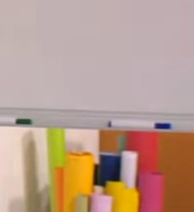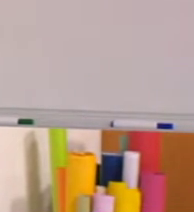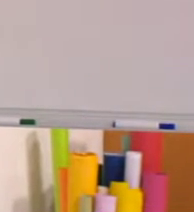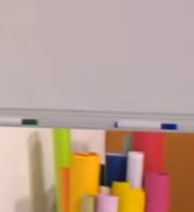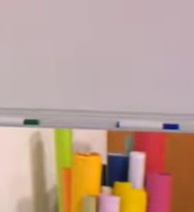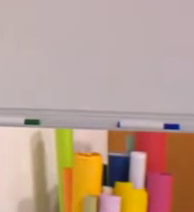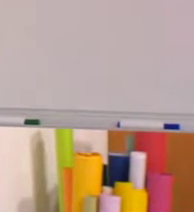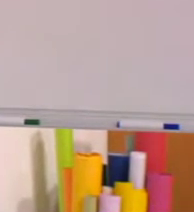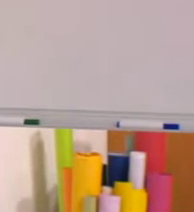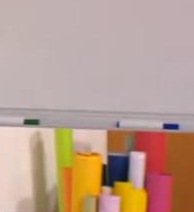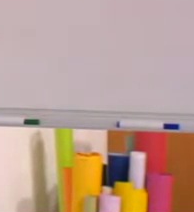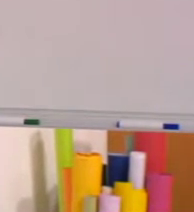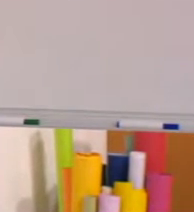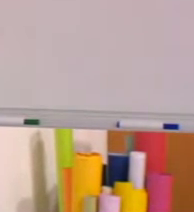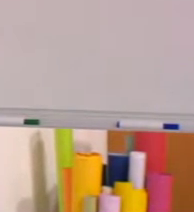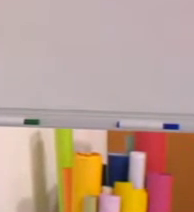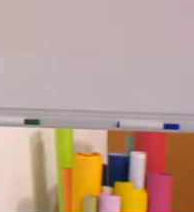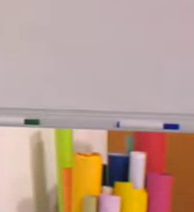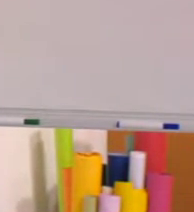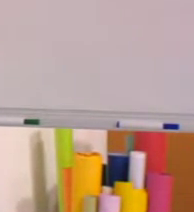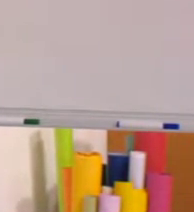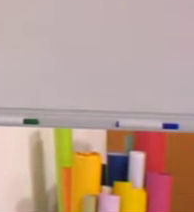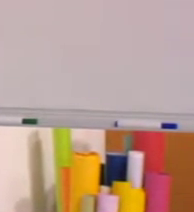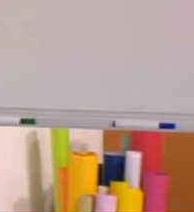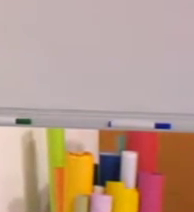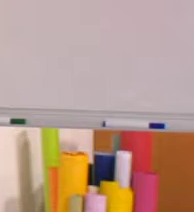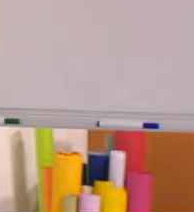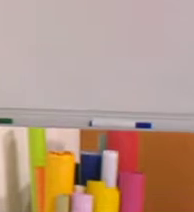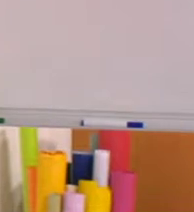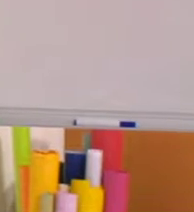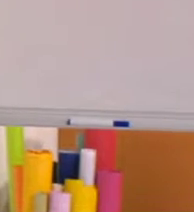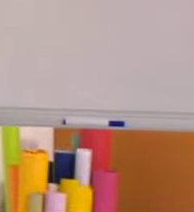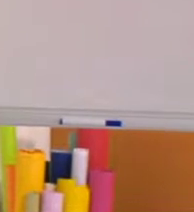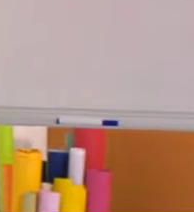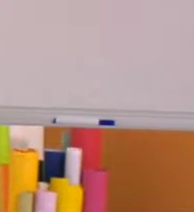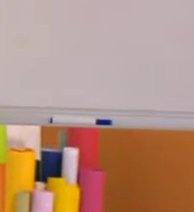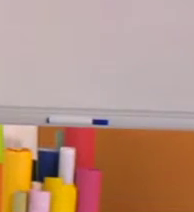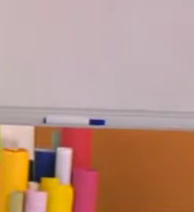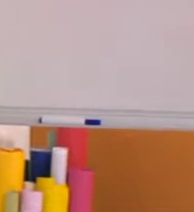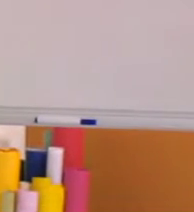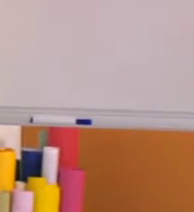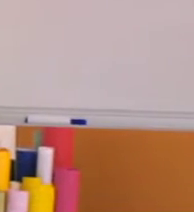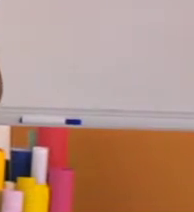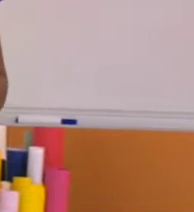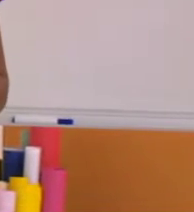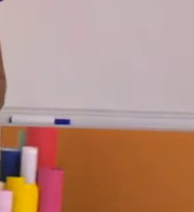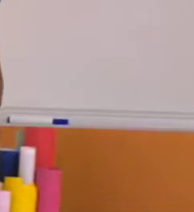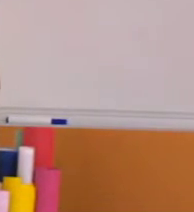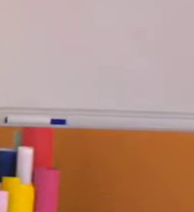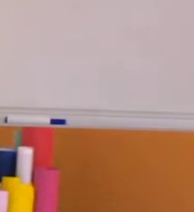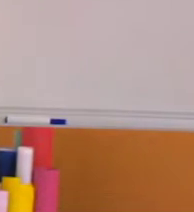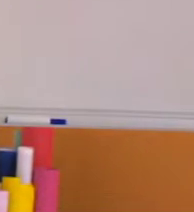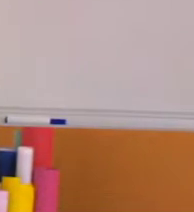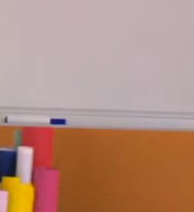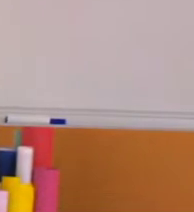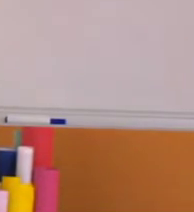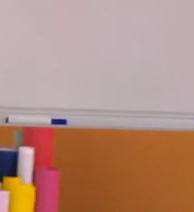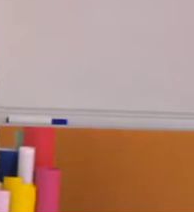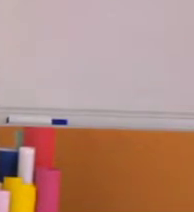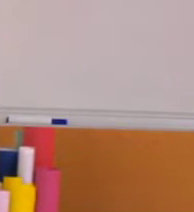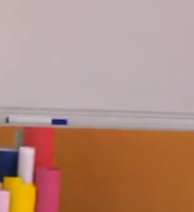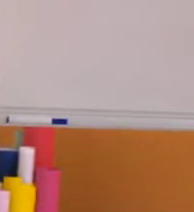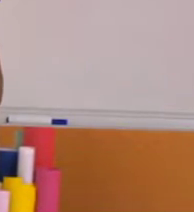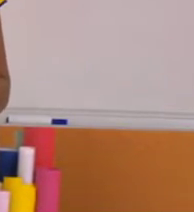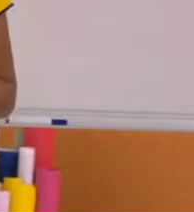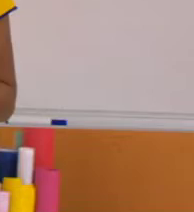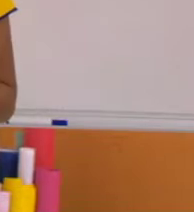con machwa an mi mela kush, mikajela kun hae, bache yo mi la kun hini tsuk tilak chan.